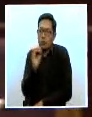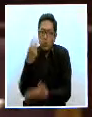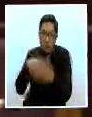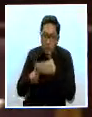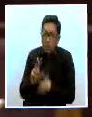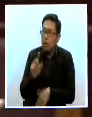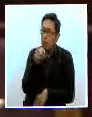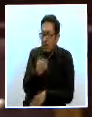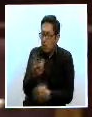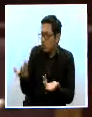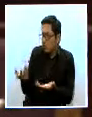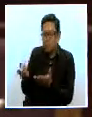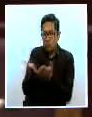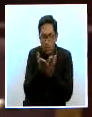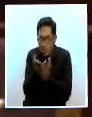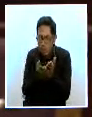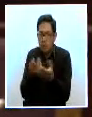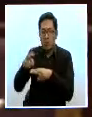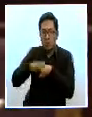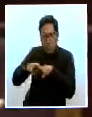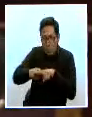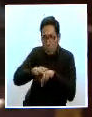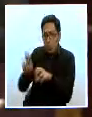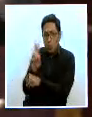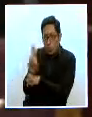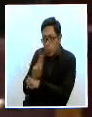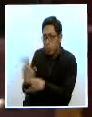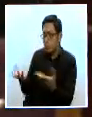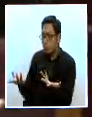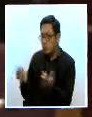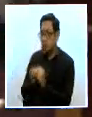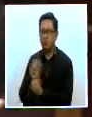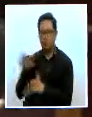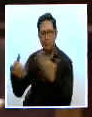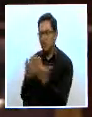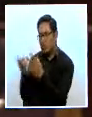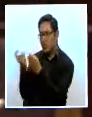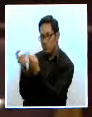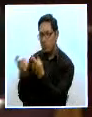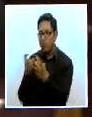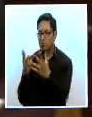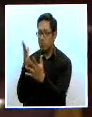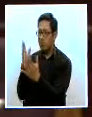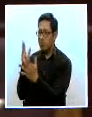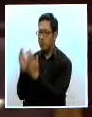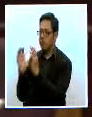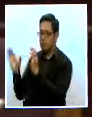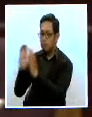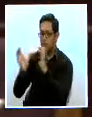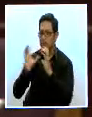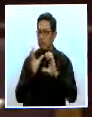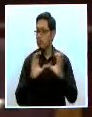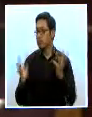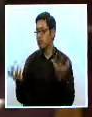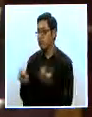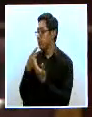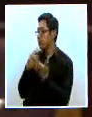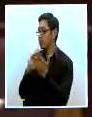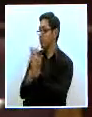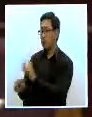tenemos una cámara de control que sirve para detectar los datos ampliemos un poquito el espectro y el audio de tal manera que ese compañero que se ni